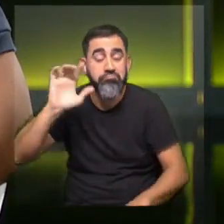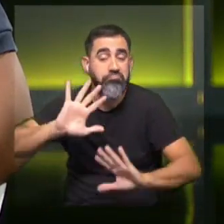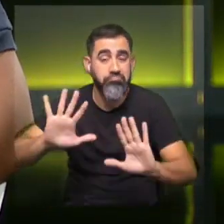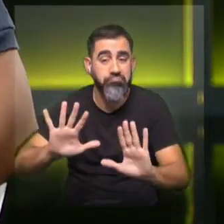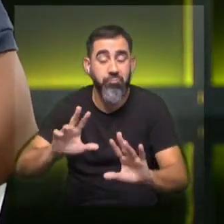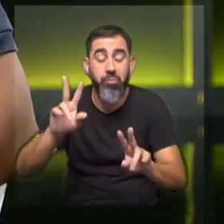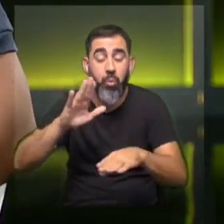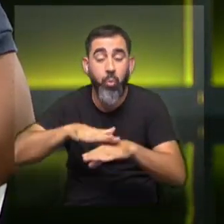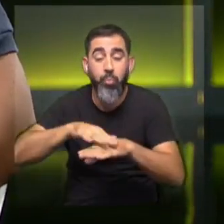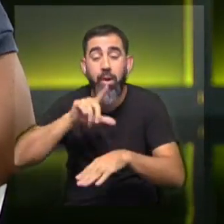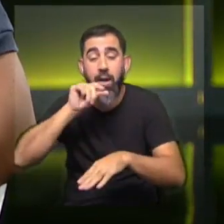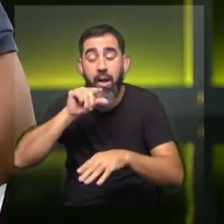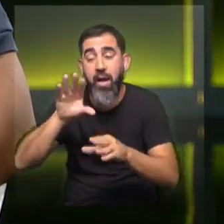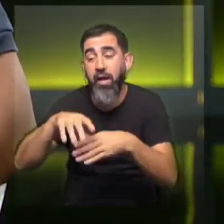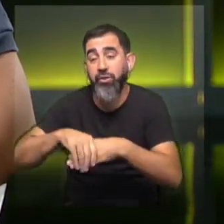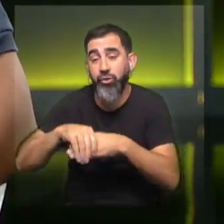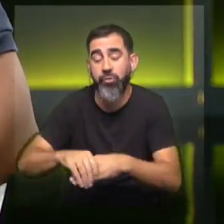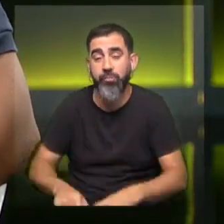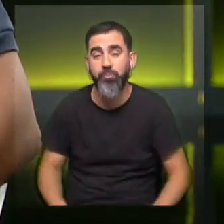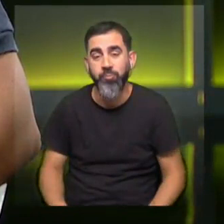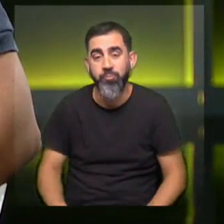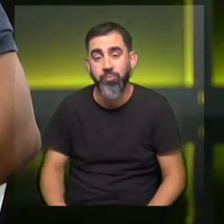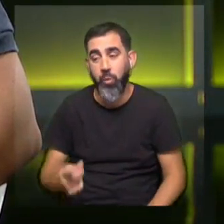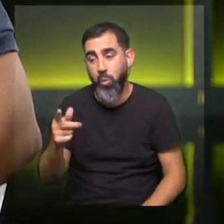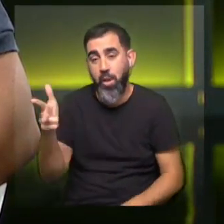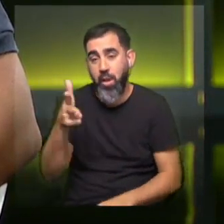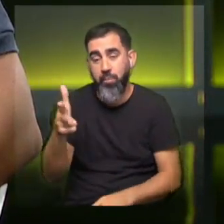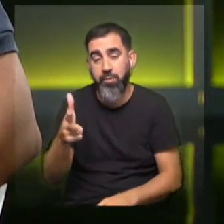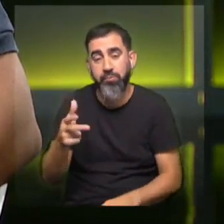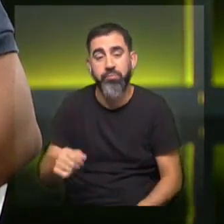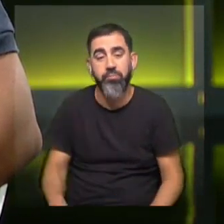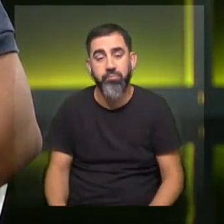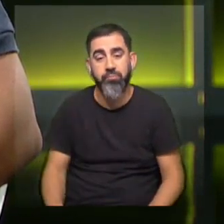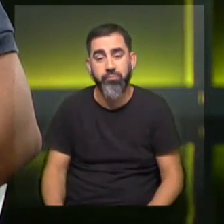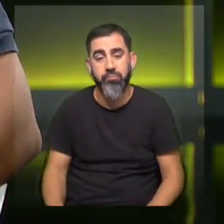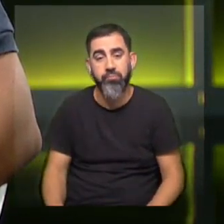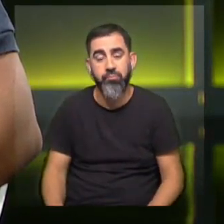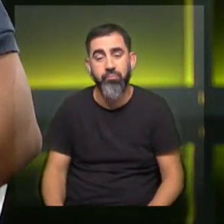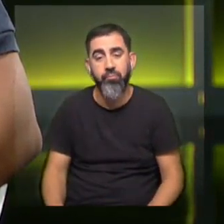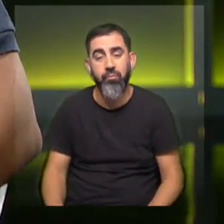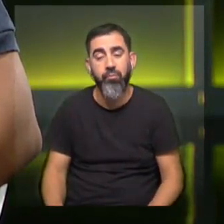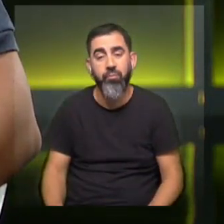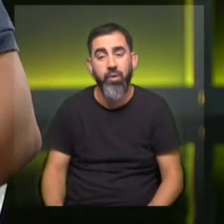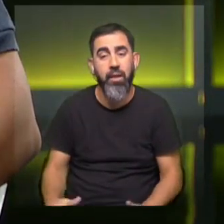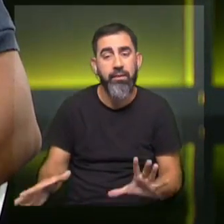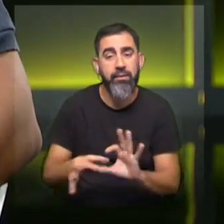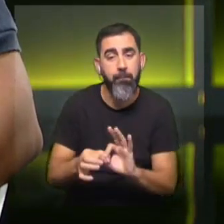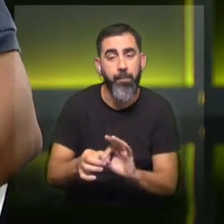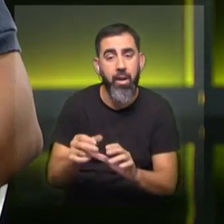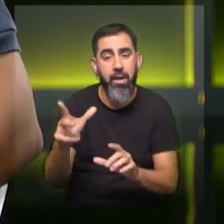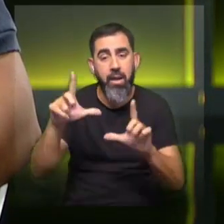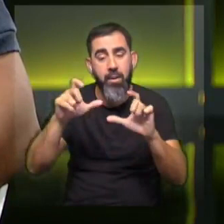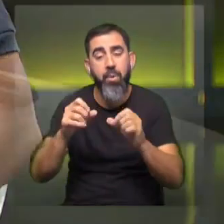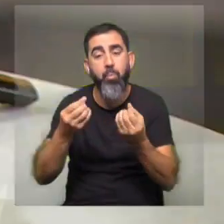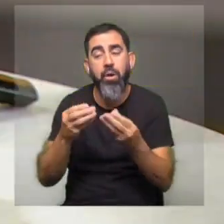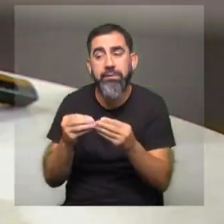gallinero. Sí. Esta es una de las cámaras que utilizan. Así es. Y se llaman cámaras trampa porque tienen un